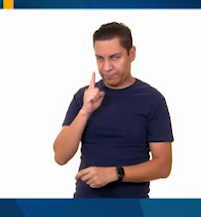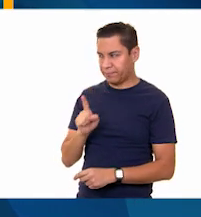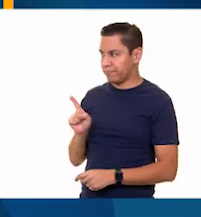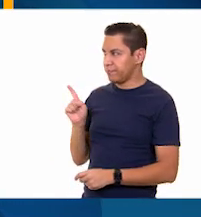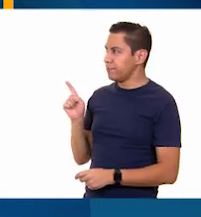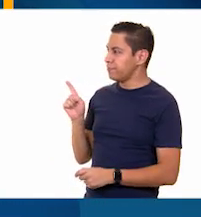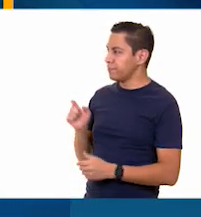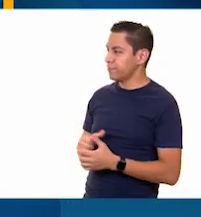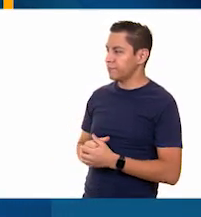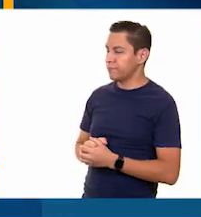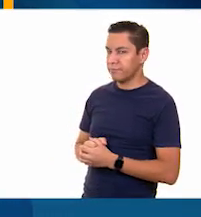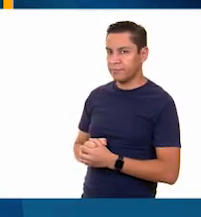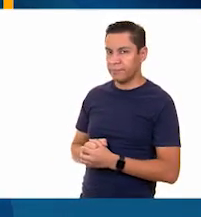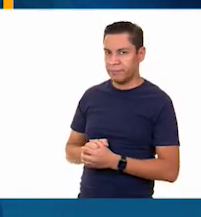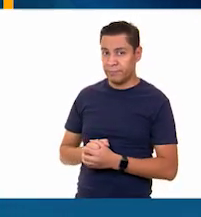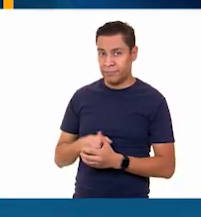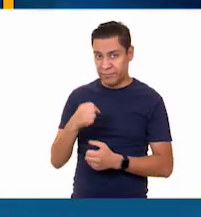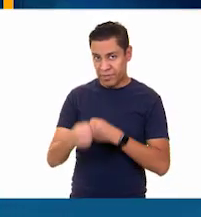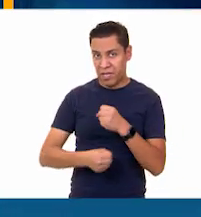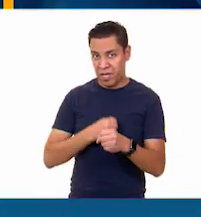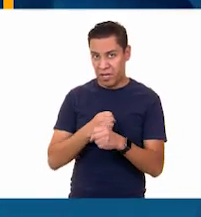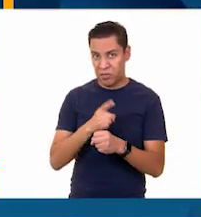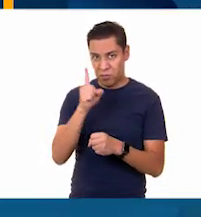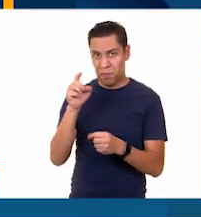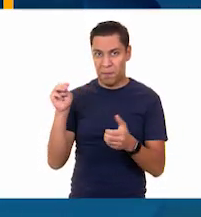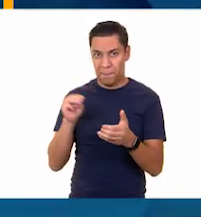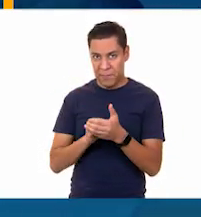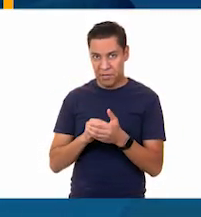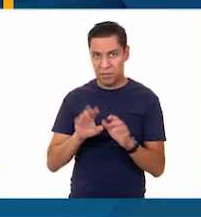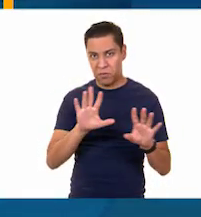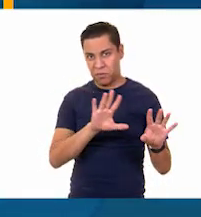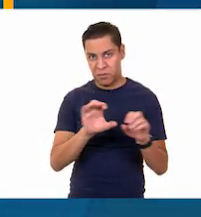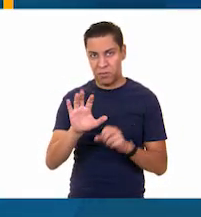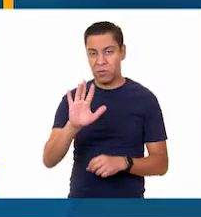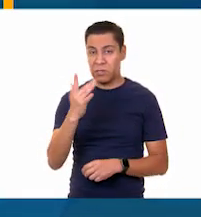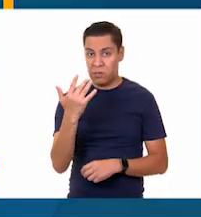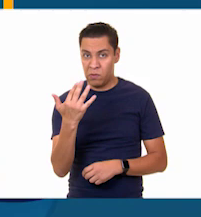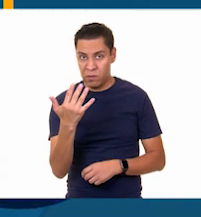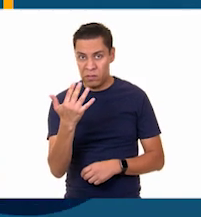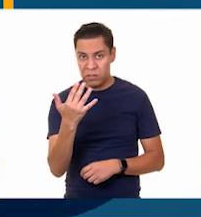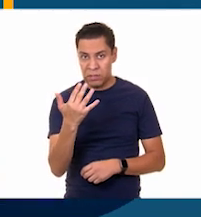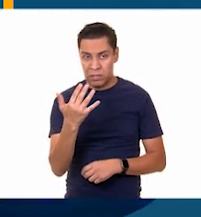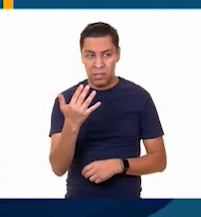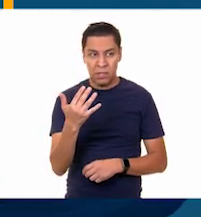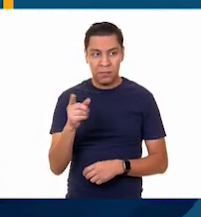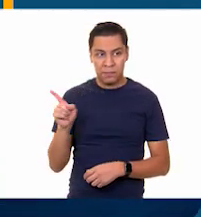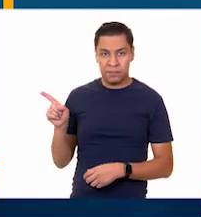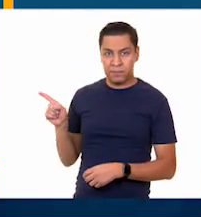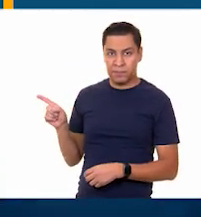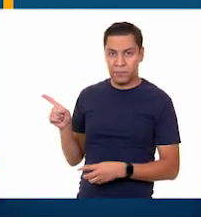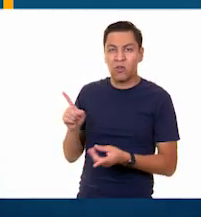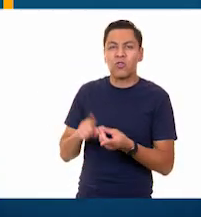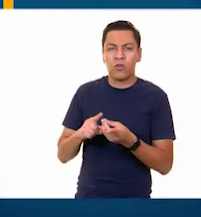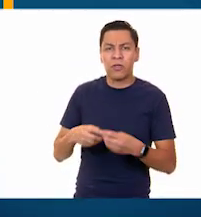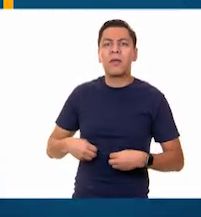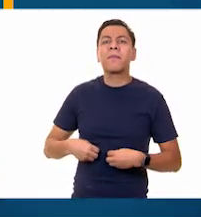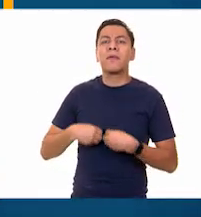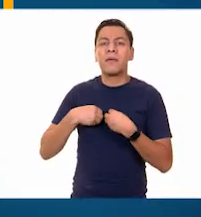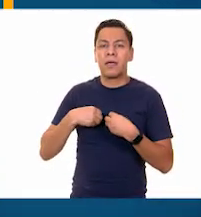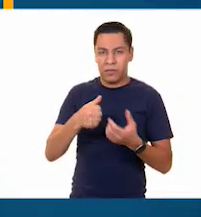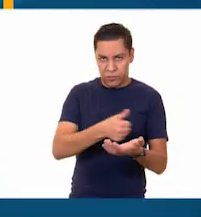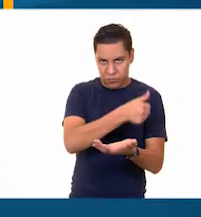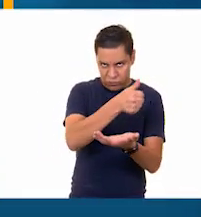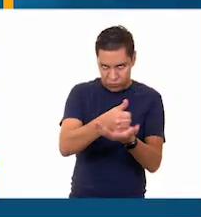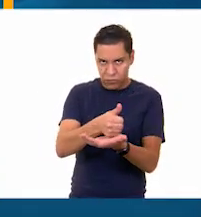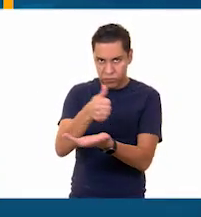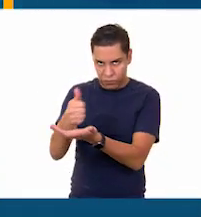Puedo ver que en 1950 solo el 43% de la población mexicana vivía en zonas urbanas, o sea, en ciudades,